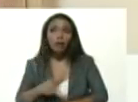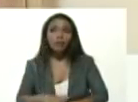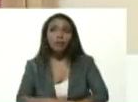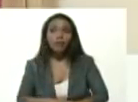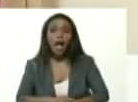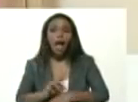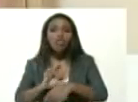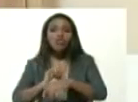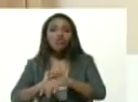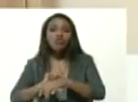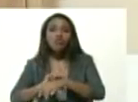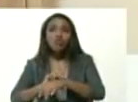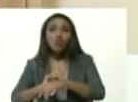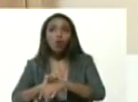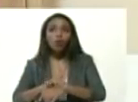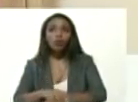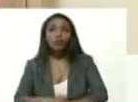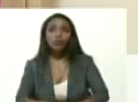el doctor